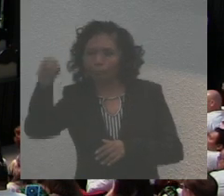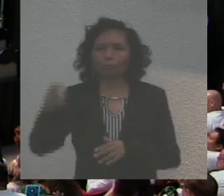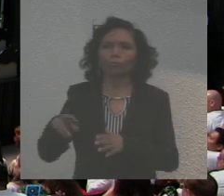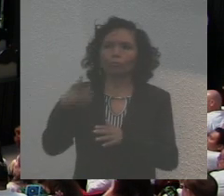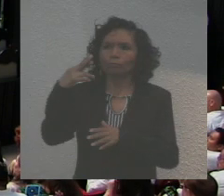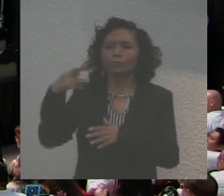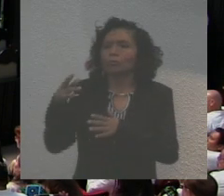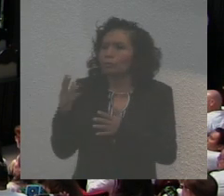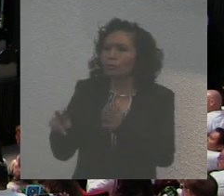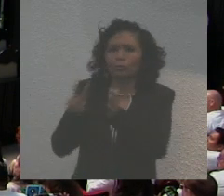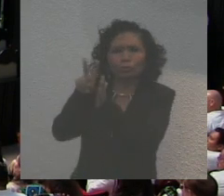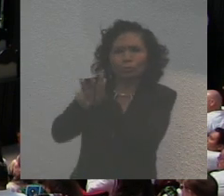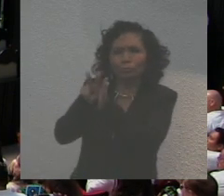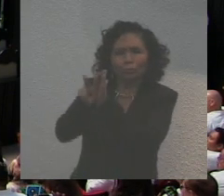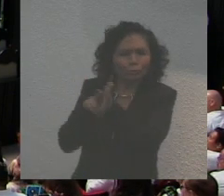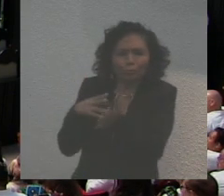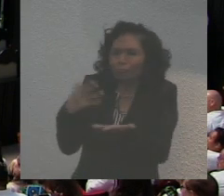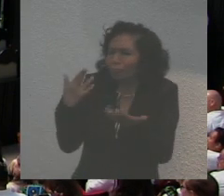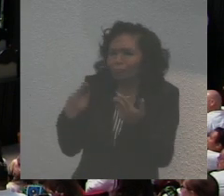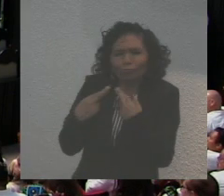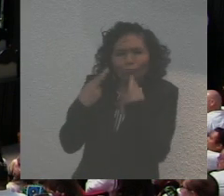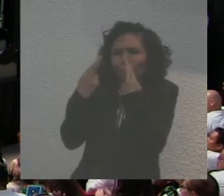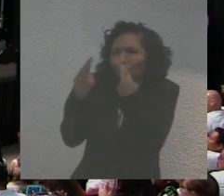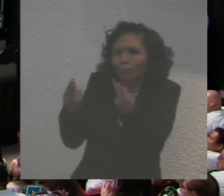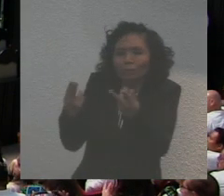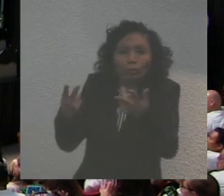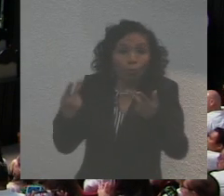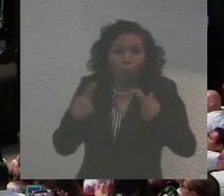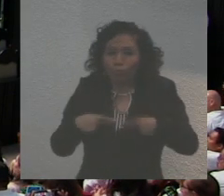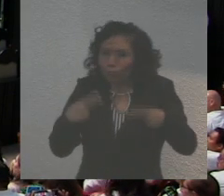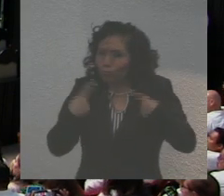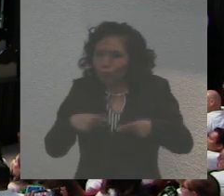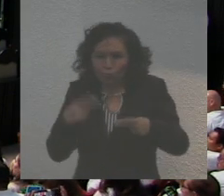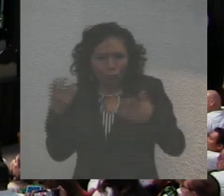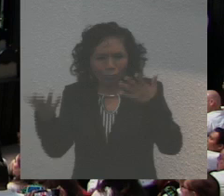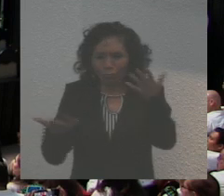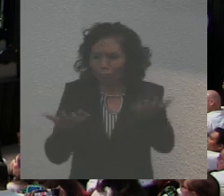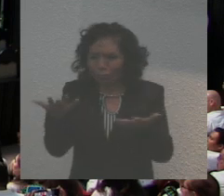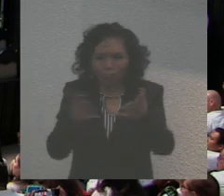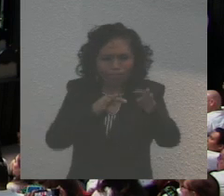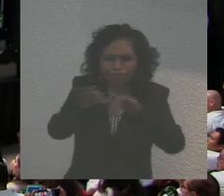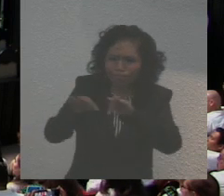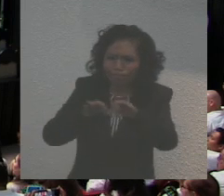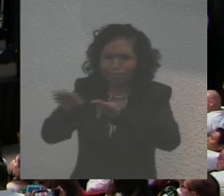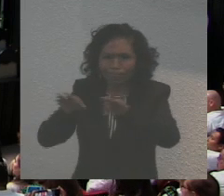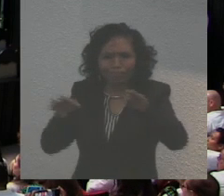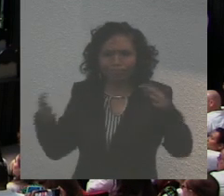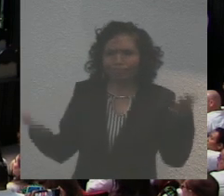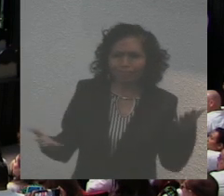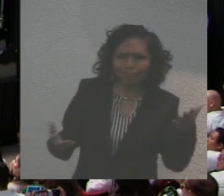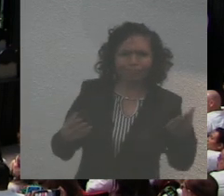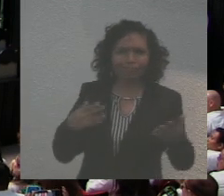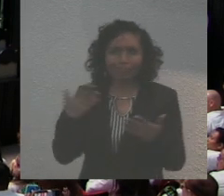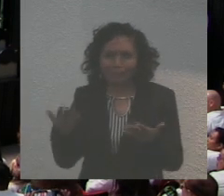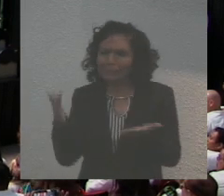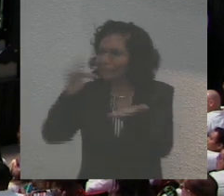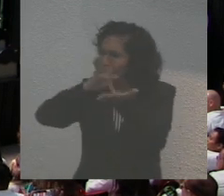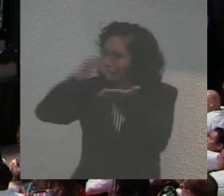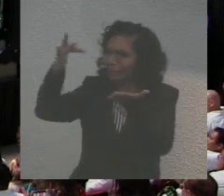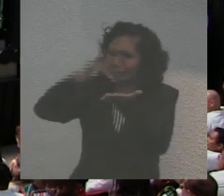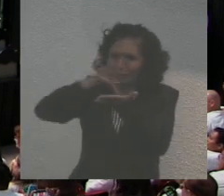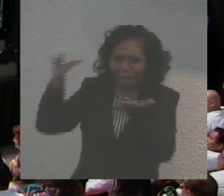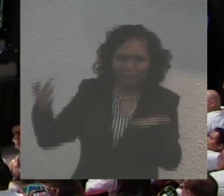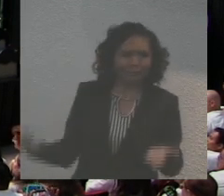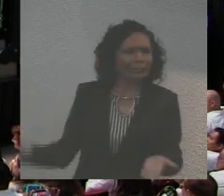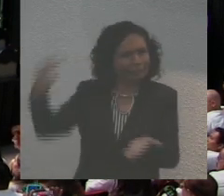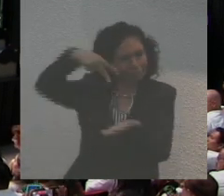un regalo para todo Quintana Roo. Tantas personas que participaron, lo acabamos de ver en los créditos. Muchas, muchas gracias. Si gustan ponerse de pie